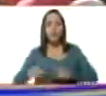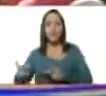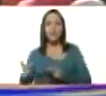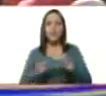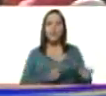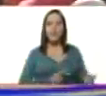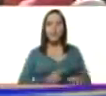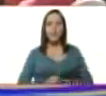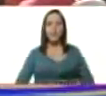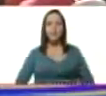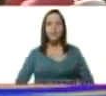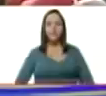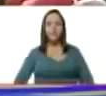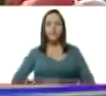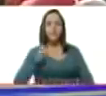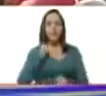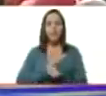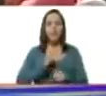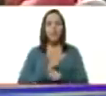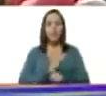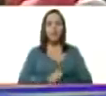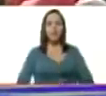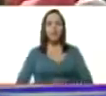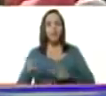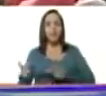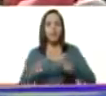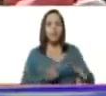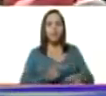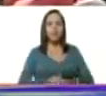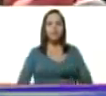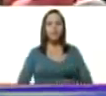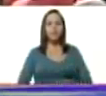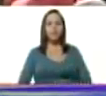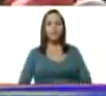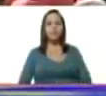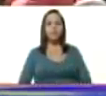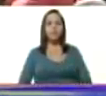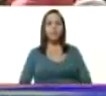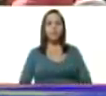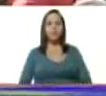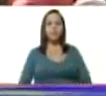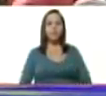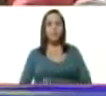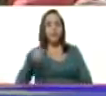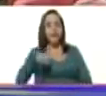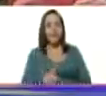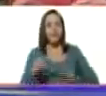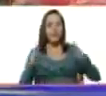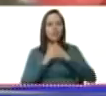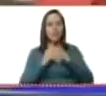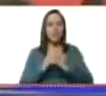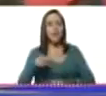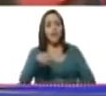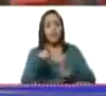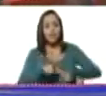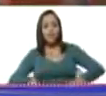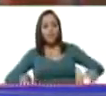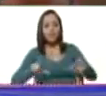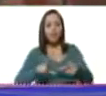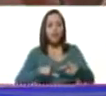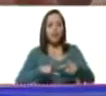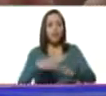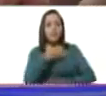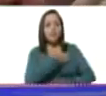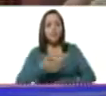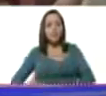Bienvenidos, trabajadores, bienvenidas, trabajadoras, aquí a su casa. Este es el Palacio Presidencial,